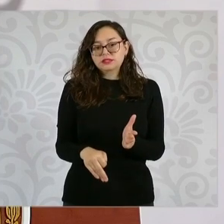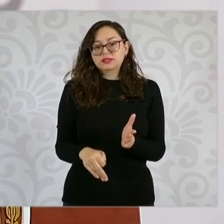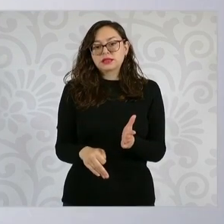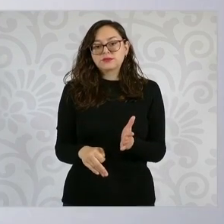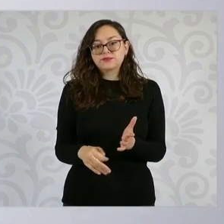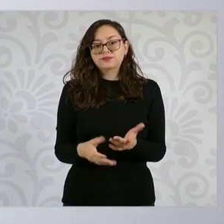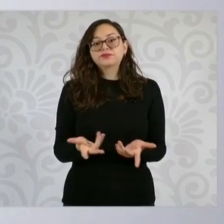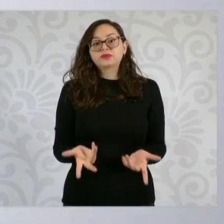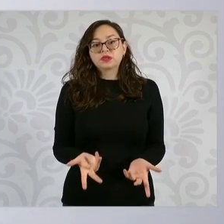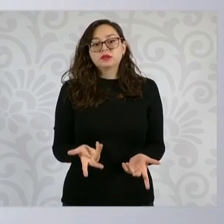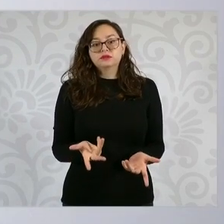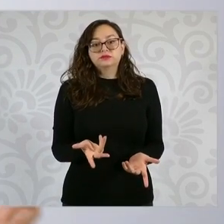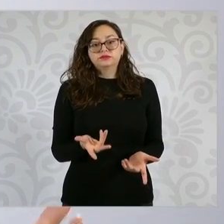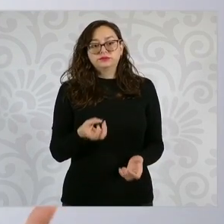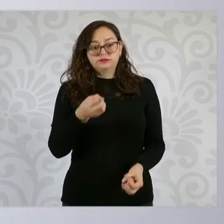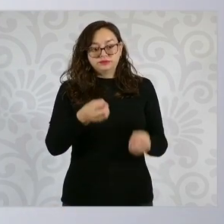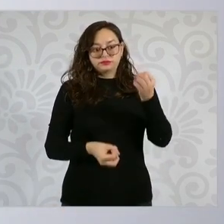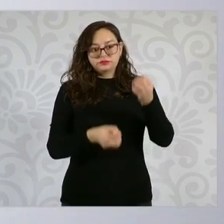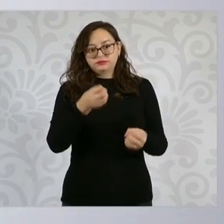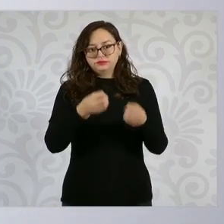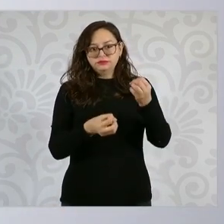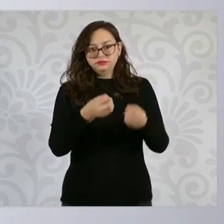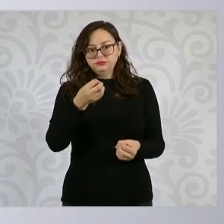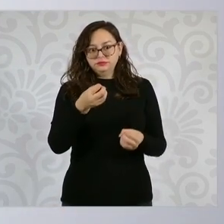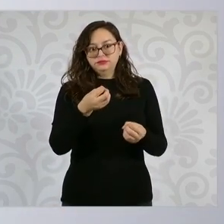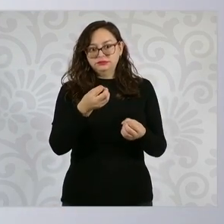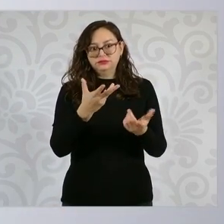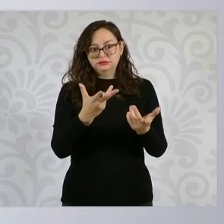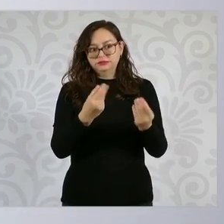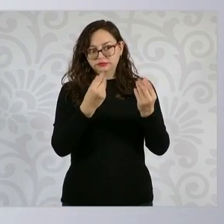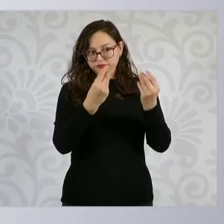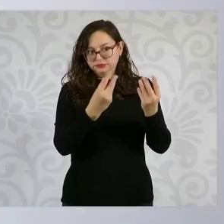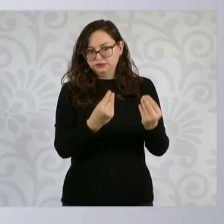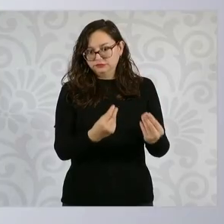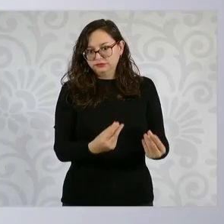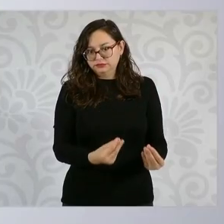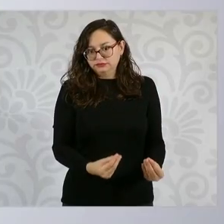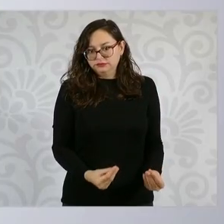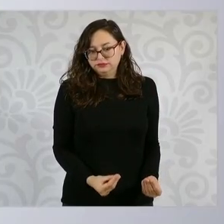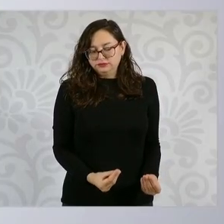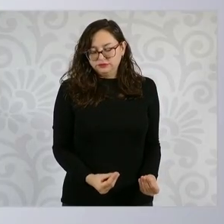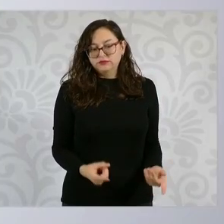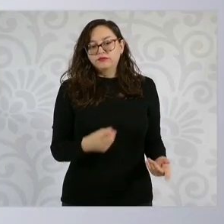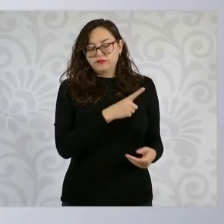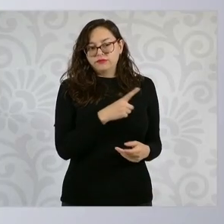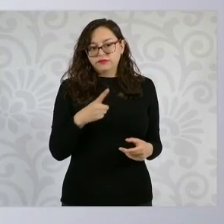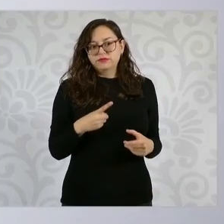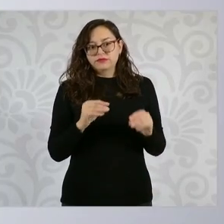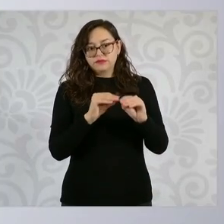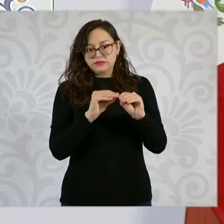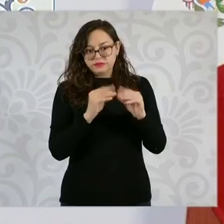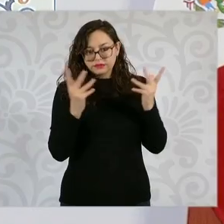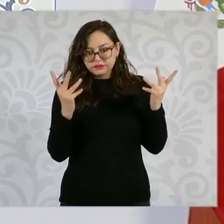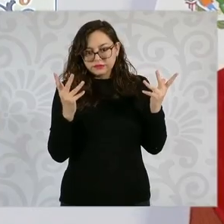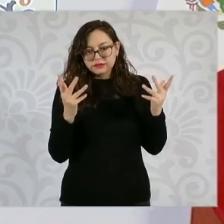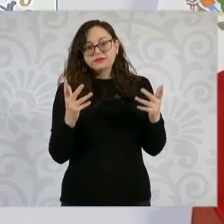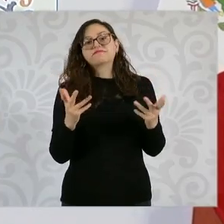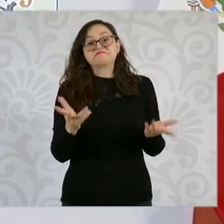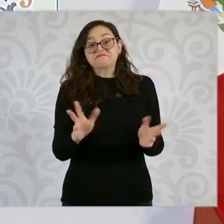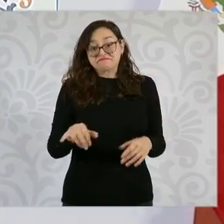particularmente de jueces y juezas, pues es un número importante. Ahí viene establecido, por ejemplo, miren, esto